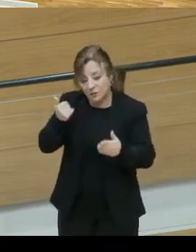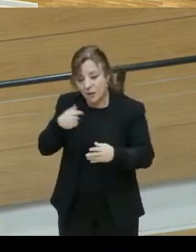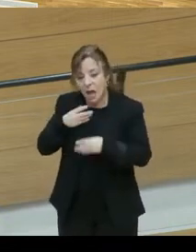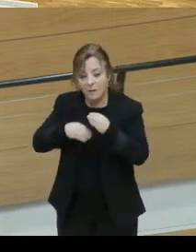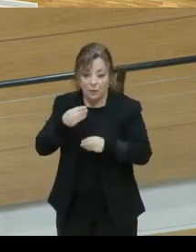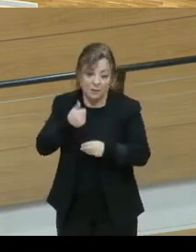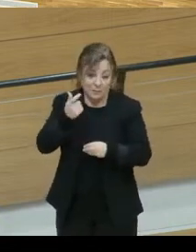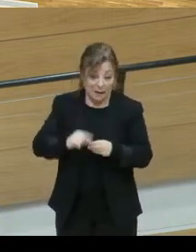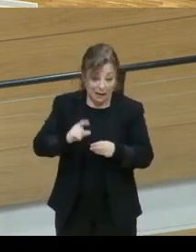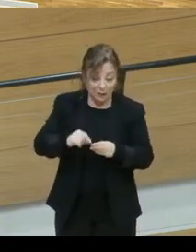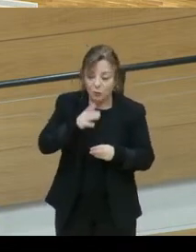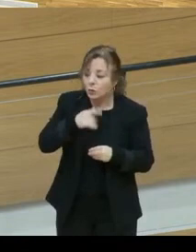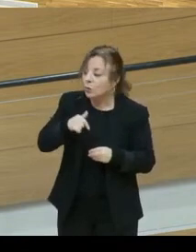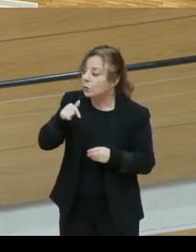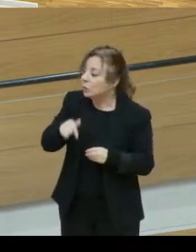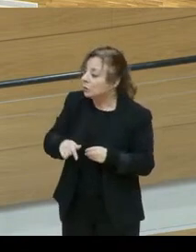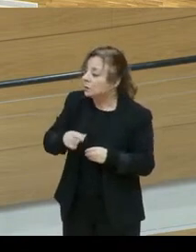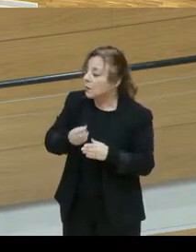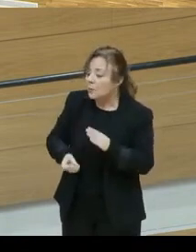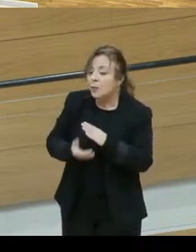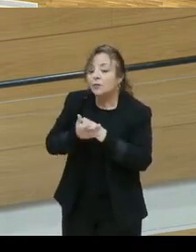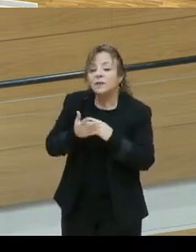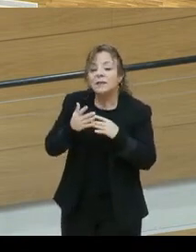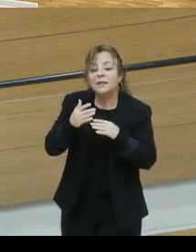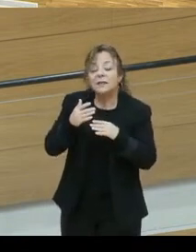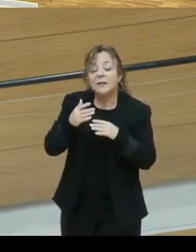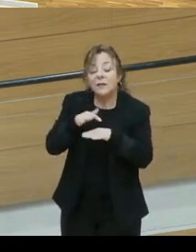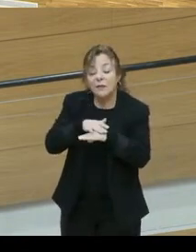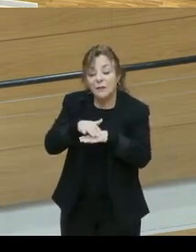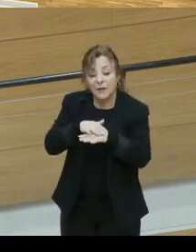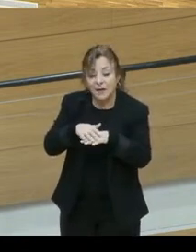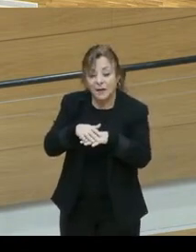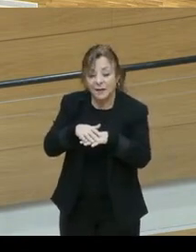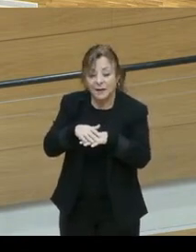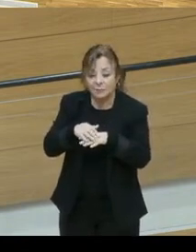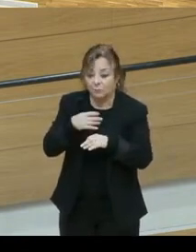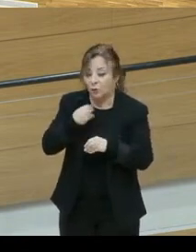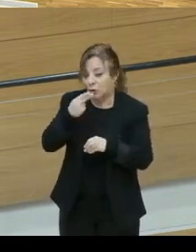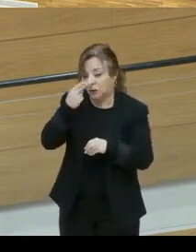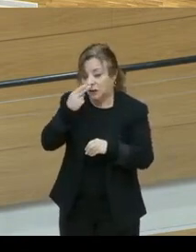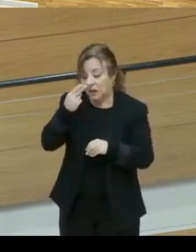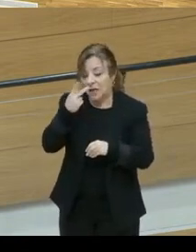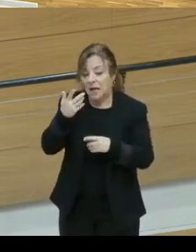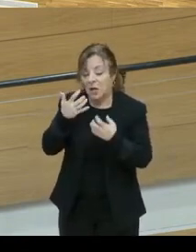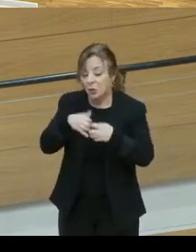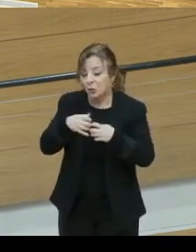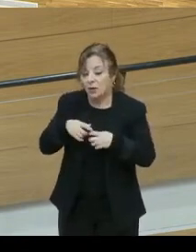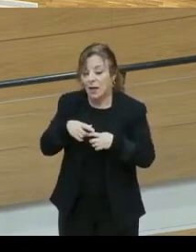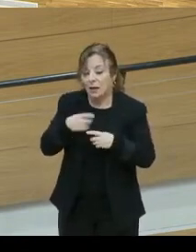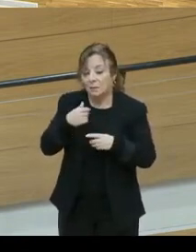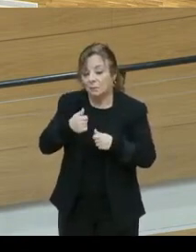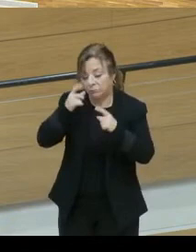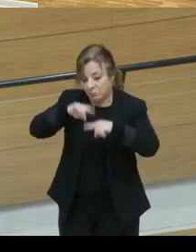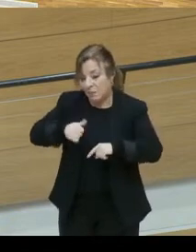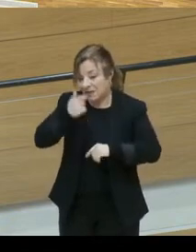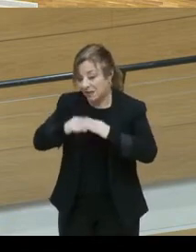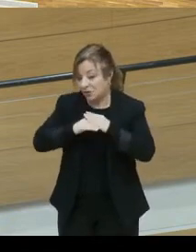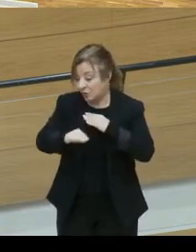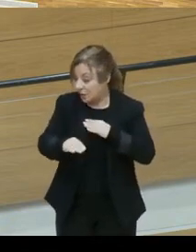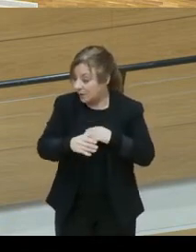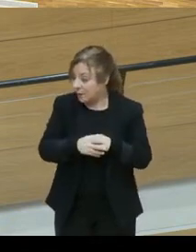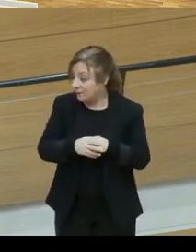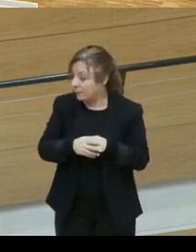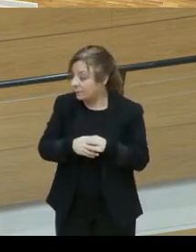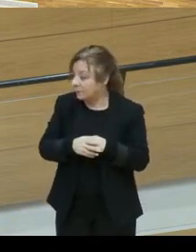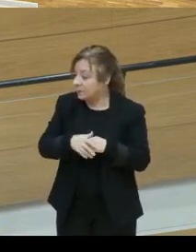rentables y así como a producir ceras sintéticas de gran interés industrial que sean pues, más sostenibles, que provengan de fuentes